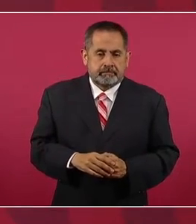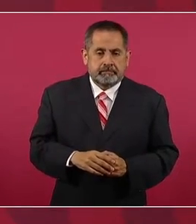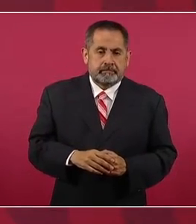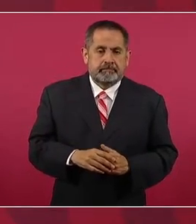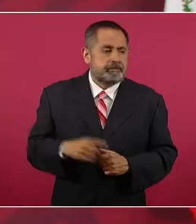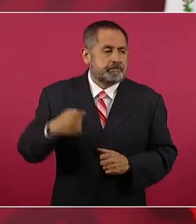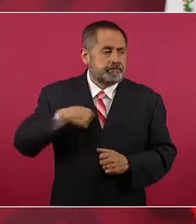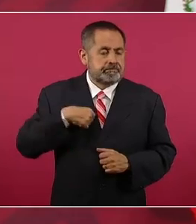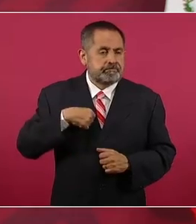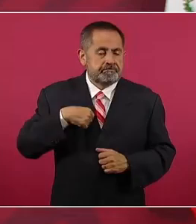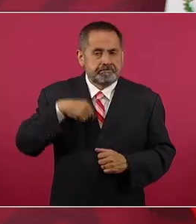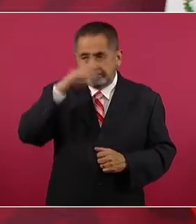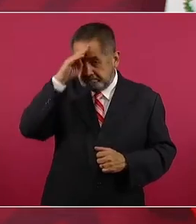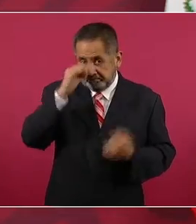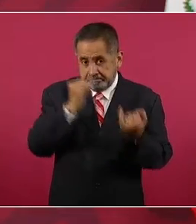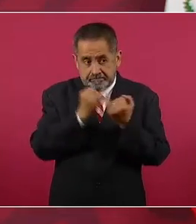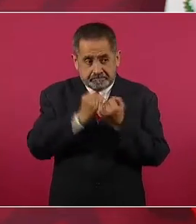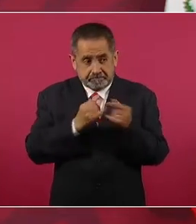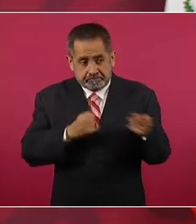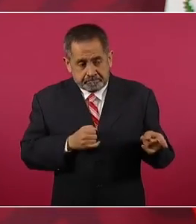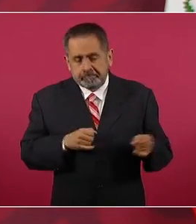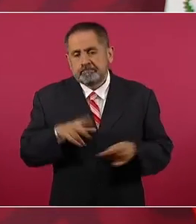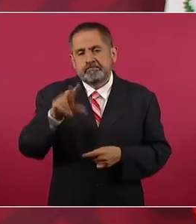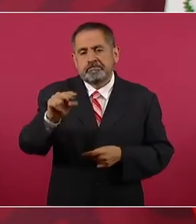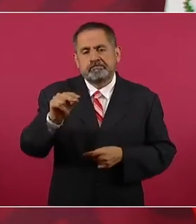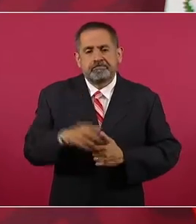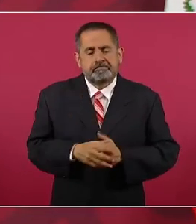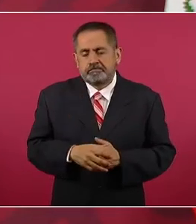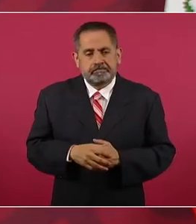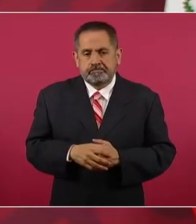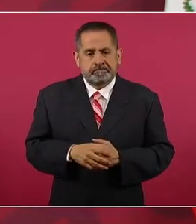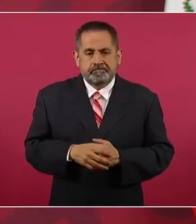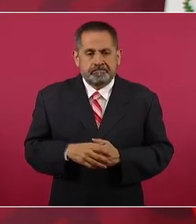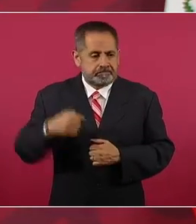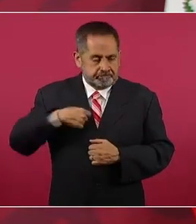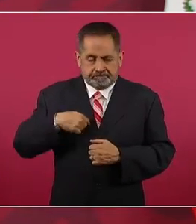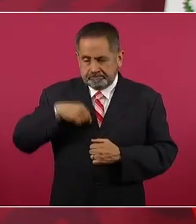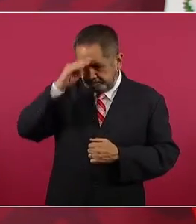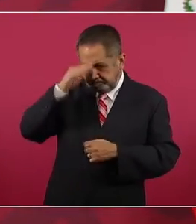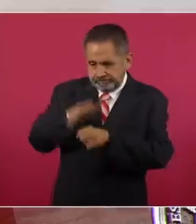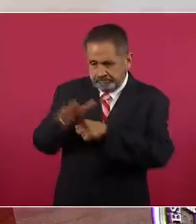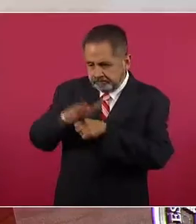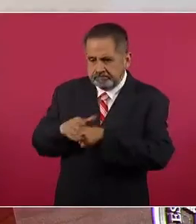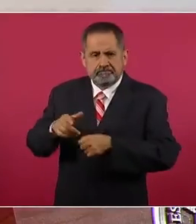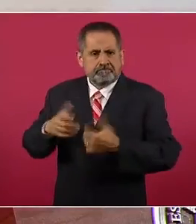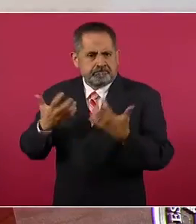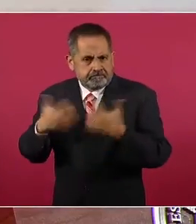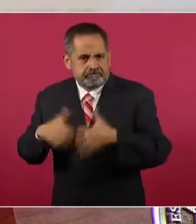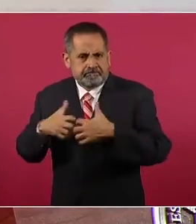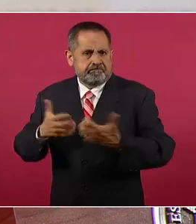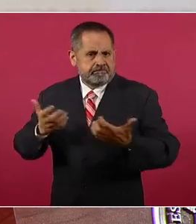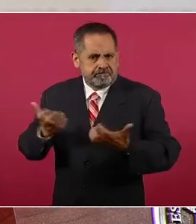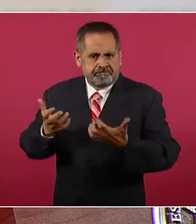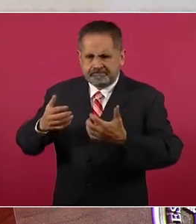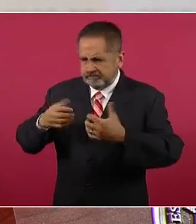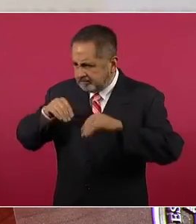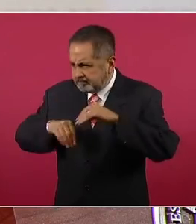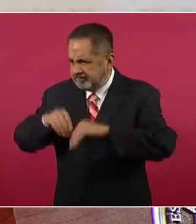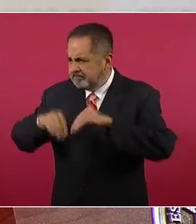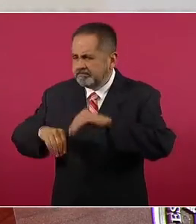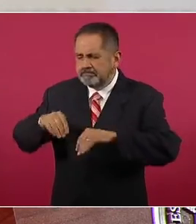Nosotros no pensamos así. Nosotros pensamos que hay que ser autosuficientes, que hay que producir en México lo que